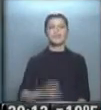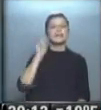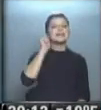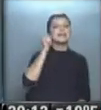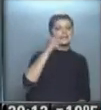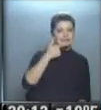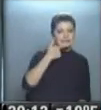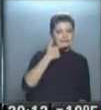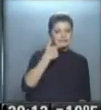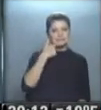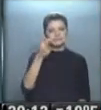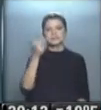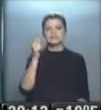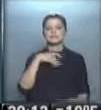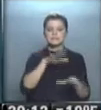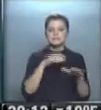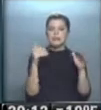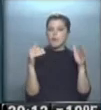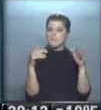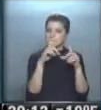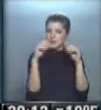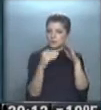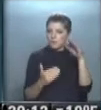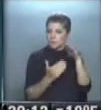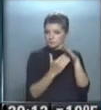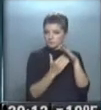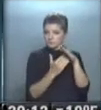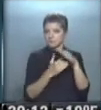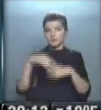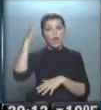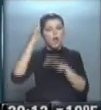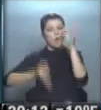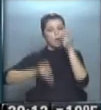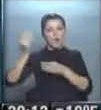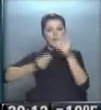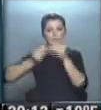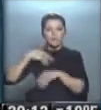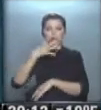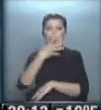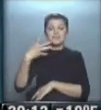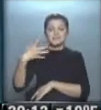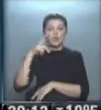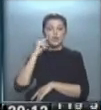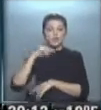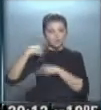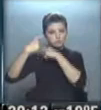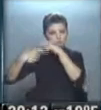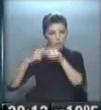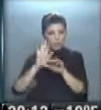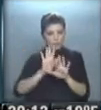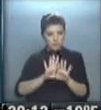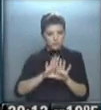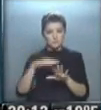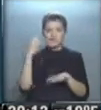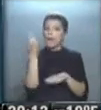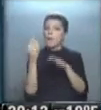Combustibles. Sigue el tope a los precios. El Ejecutivo prorrogó por 45 días dicha medida, que establece un valor